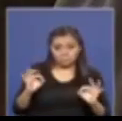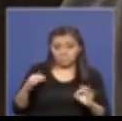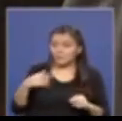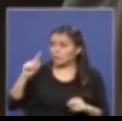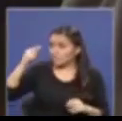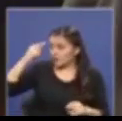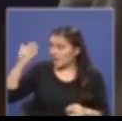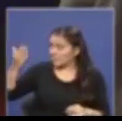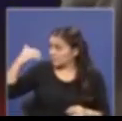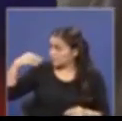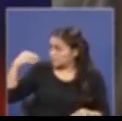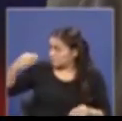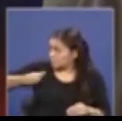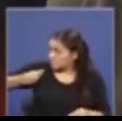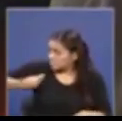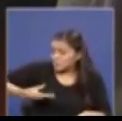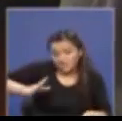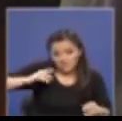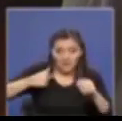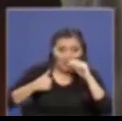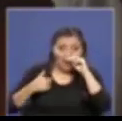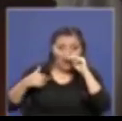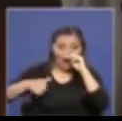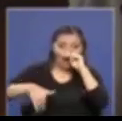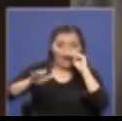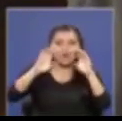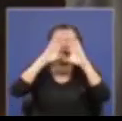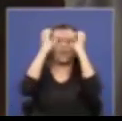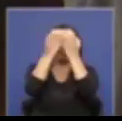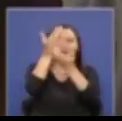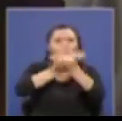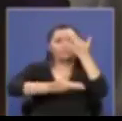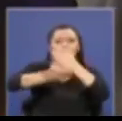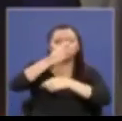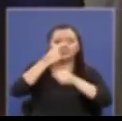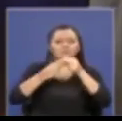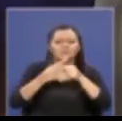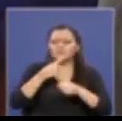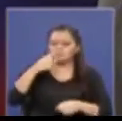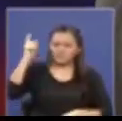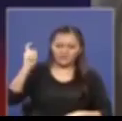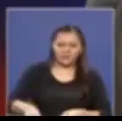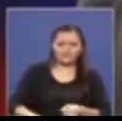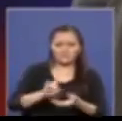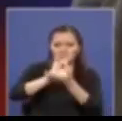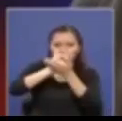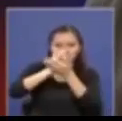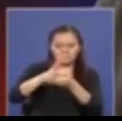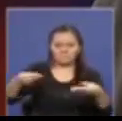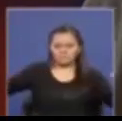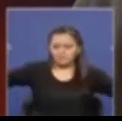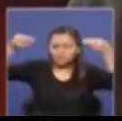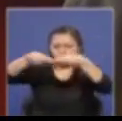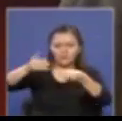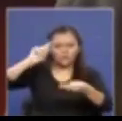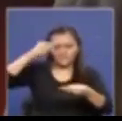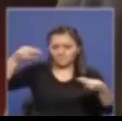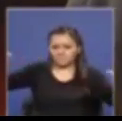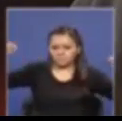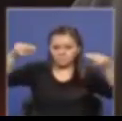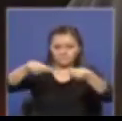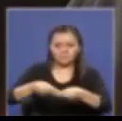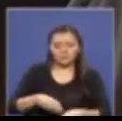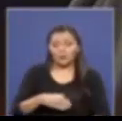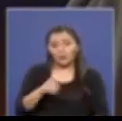Y hay que eliminar los subsidios. En la Cámara de Comercio de Quito, y hay que eliminar los subsidios. Y el Comité Empresarial de Cuatro, hay que eliminar el